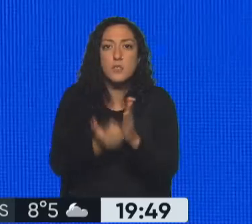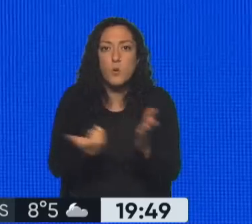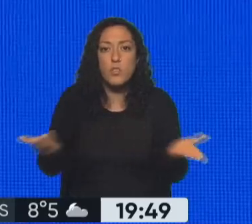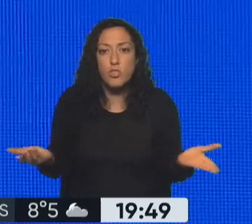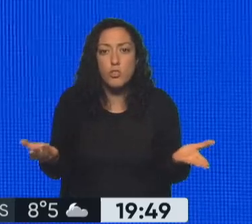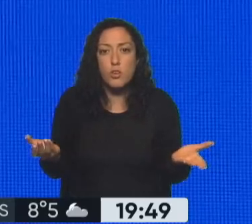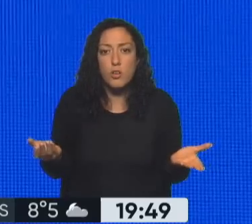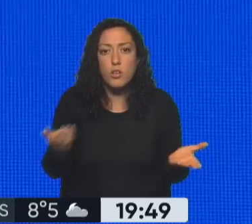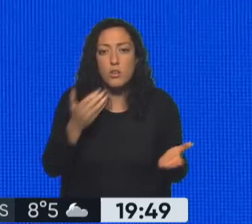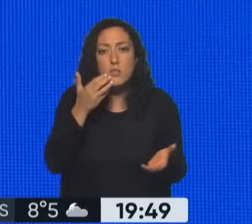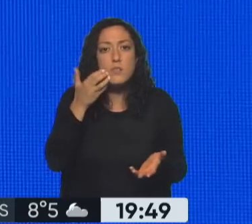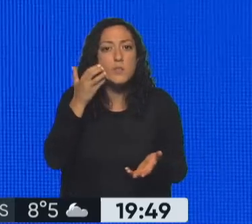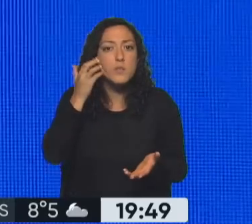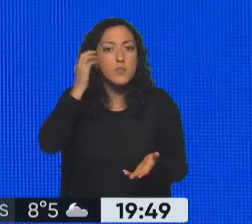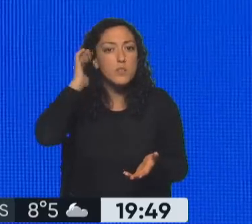por la inflación.